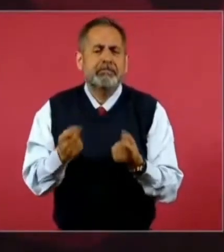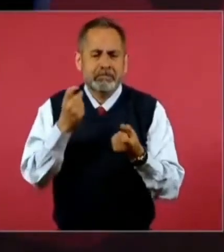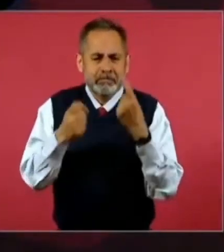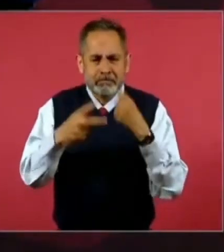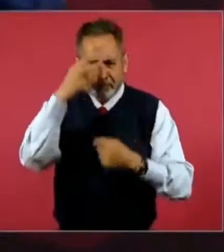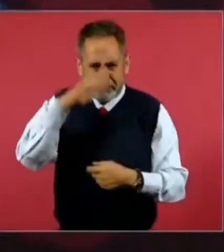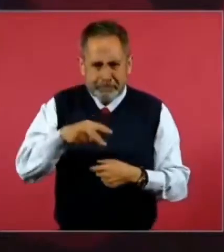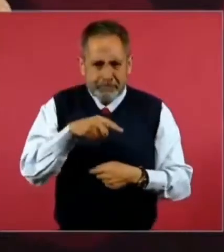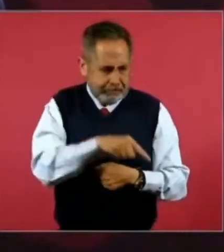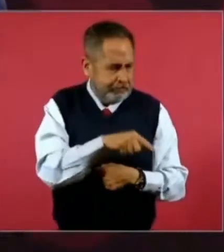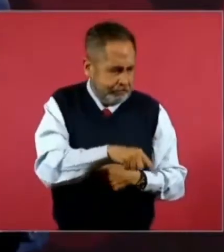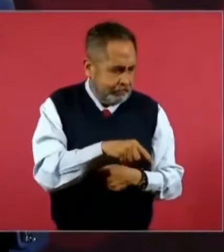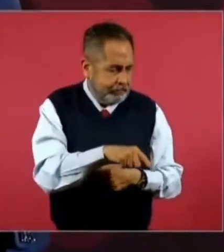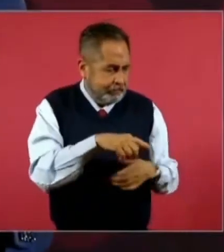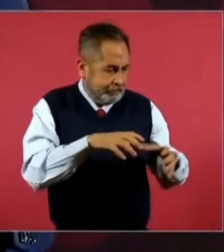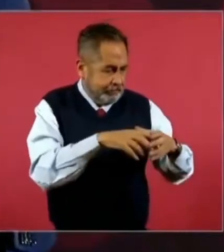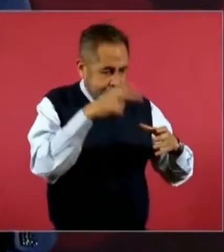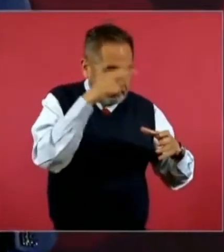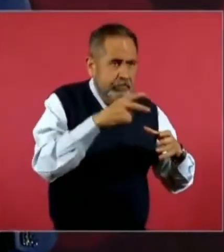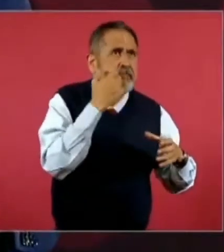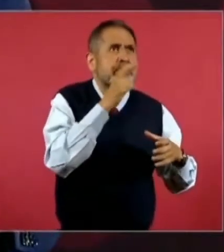que quisieran eso,